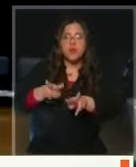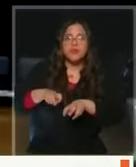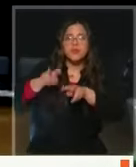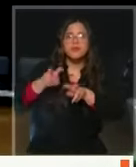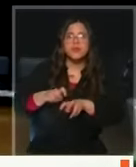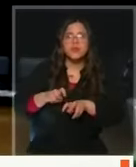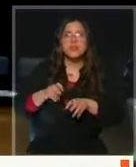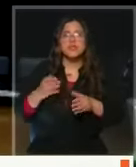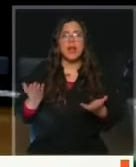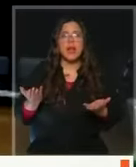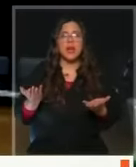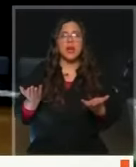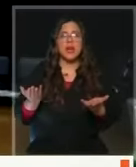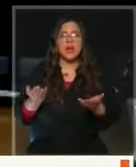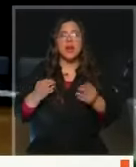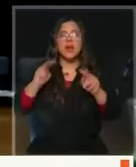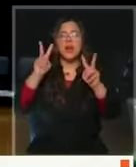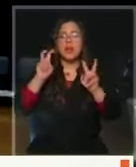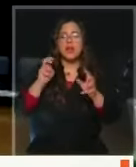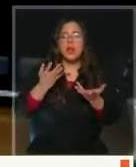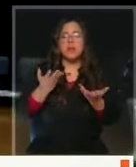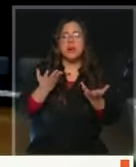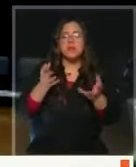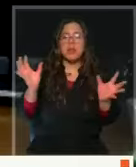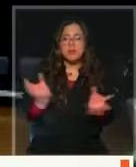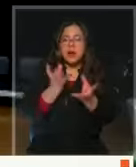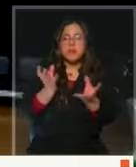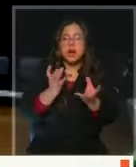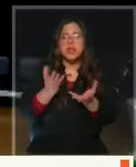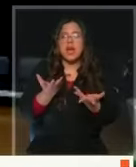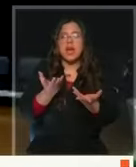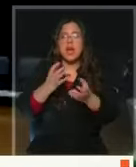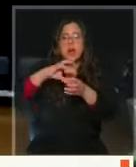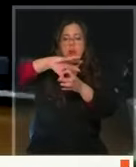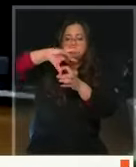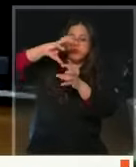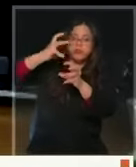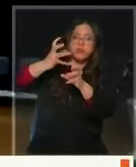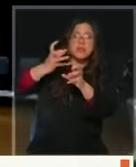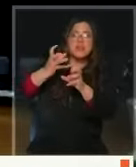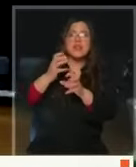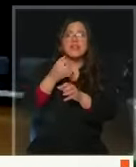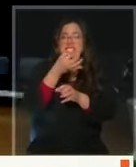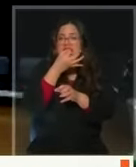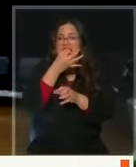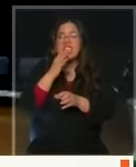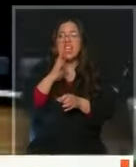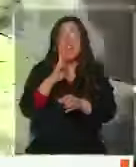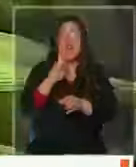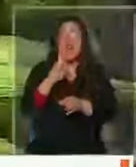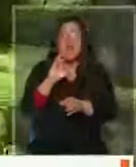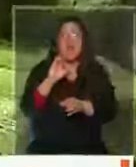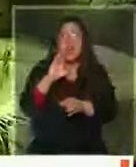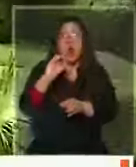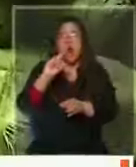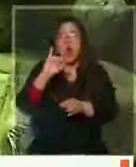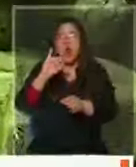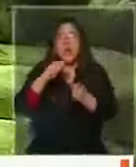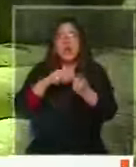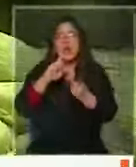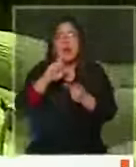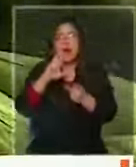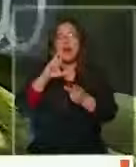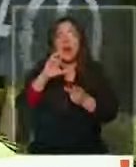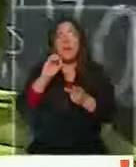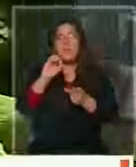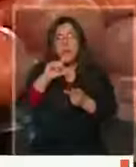brásicas, de repollo, brócoli, en algunos sectores que también han sido afectados. En la Vega